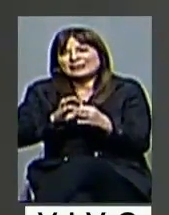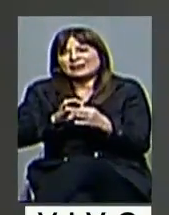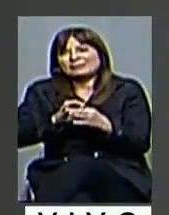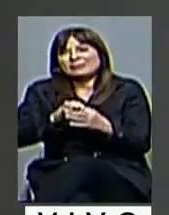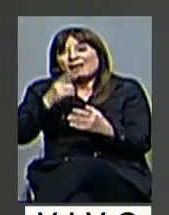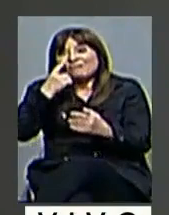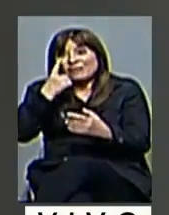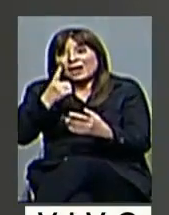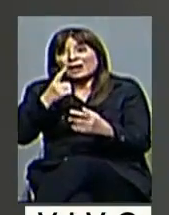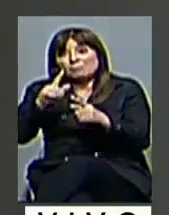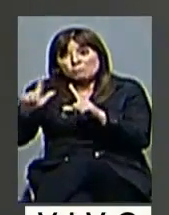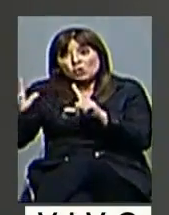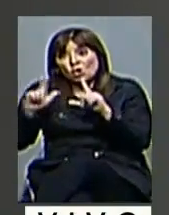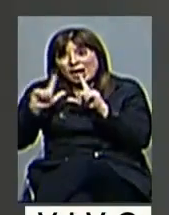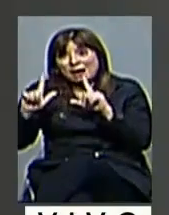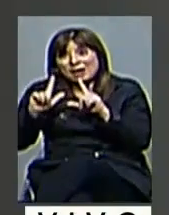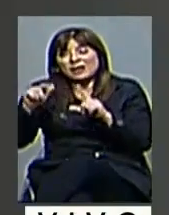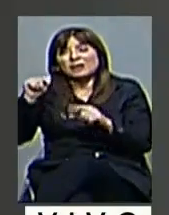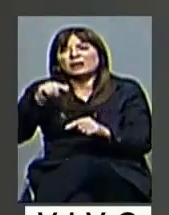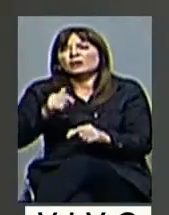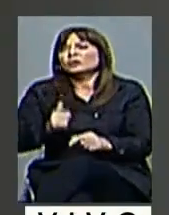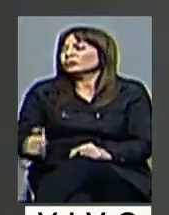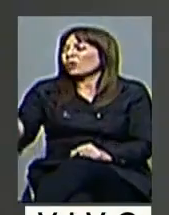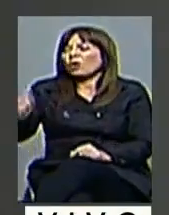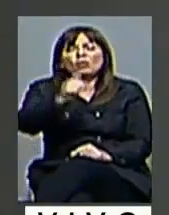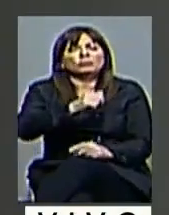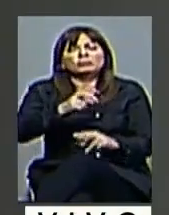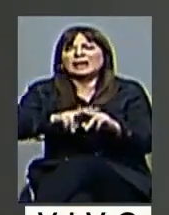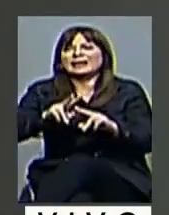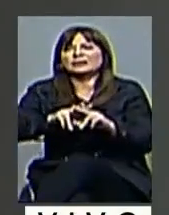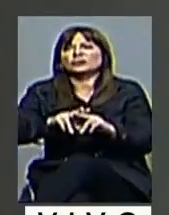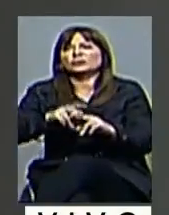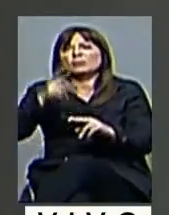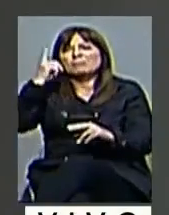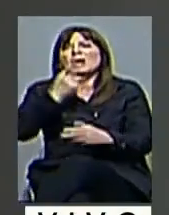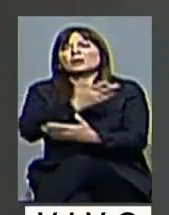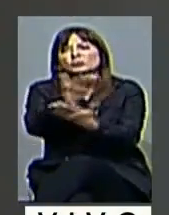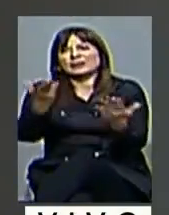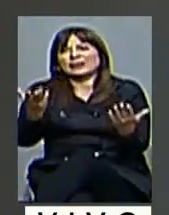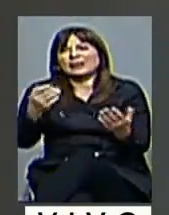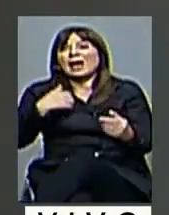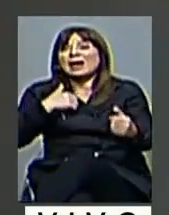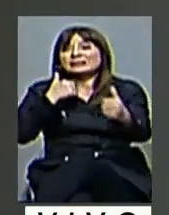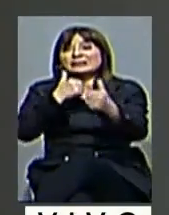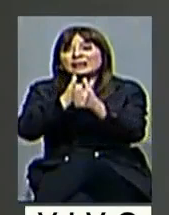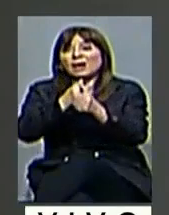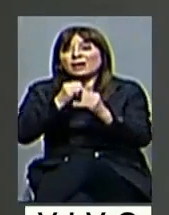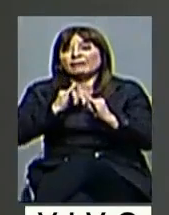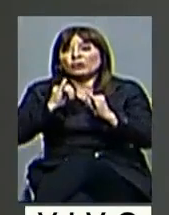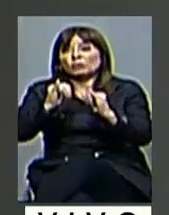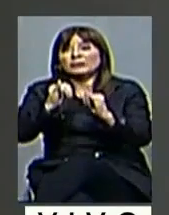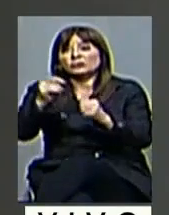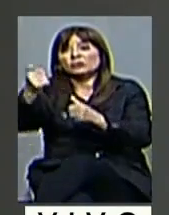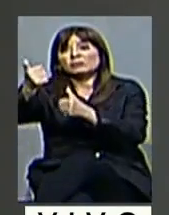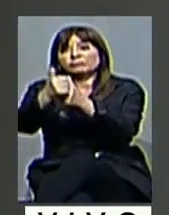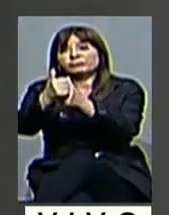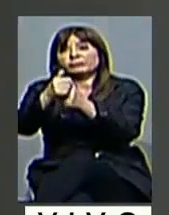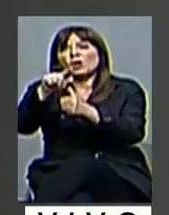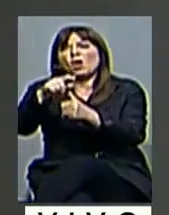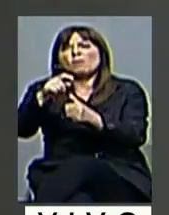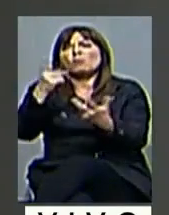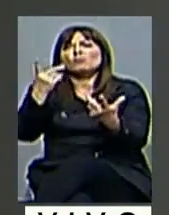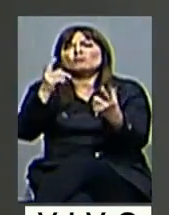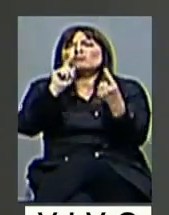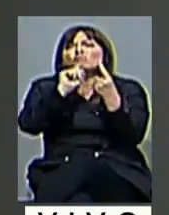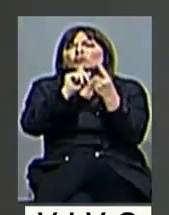un programa que hemos realizado de todos nosotros, para todos ustedes, con el sentido de acercar la información con un punto de vista académico